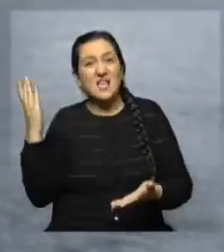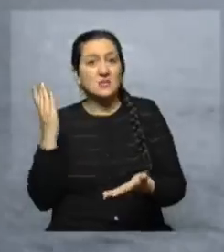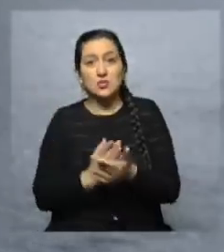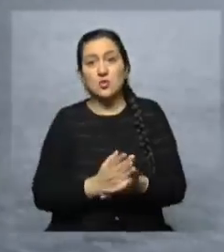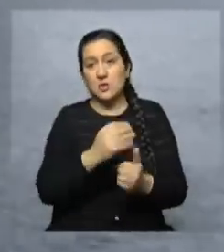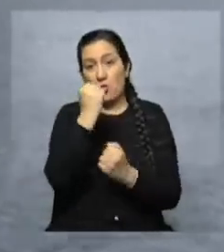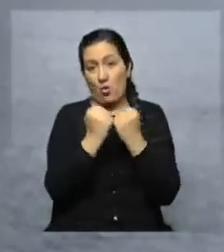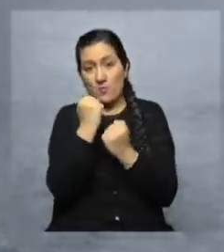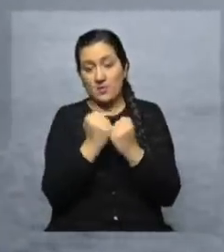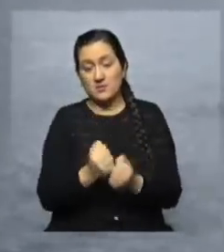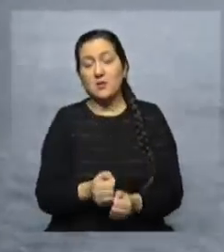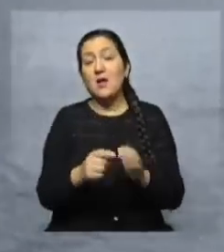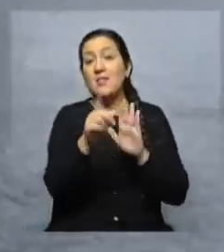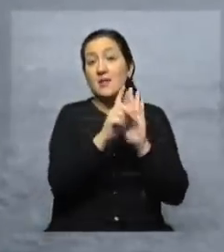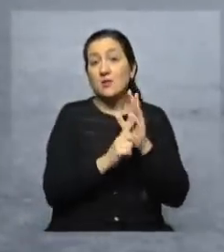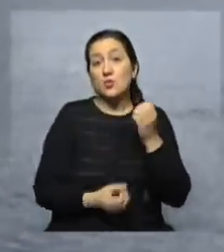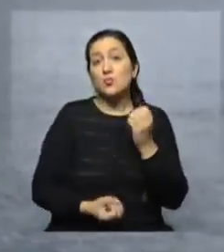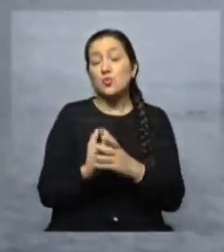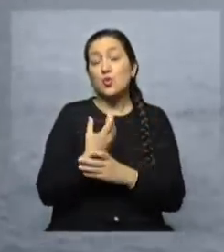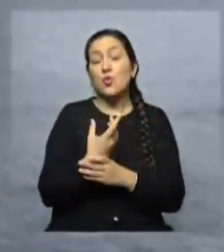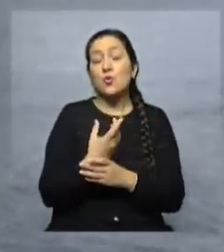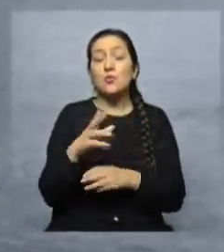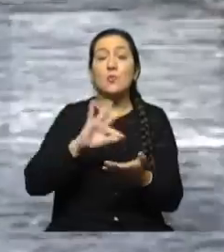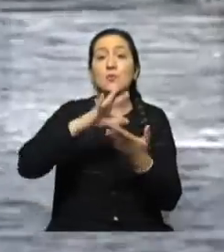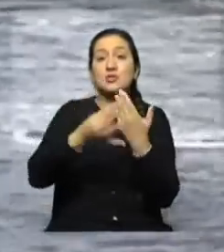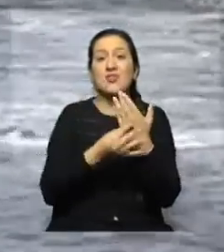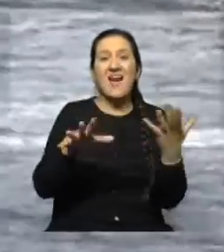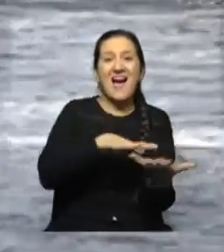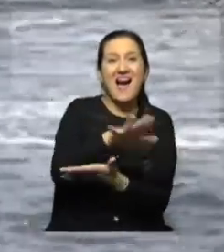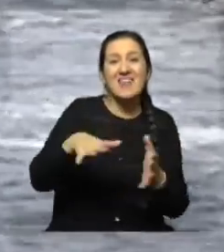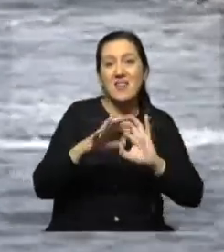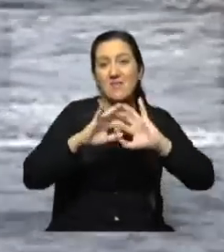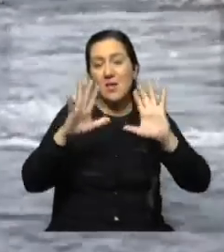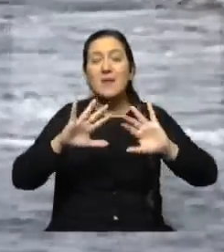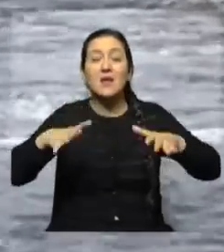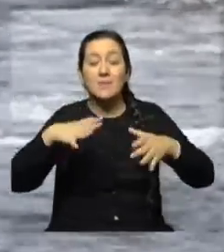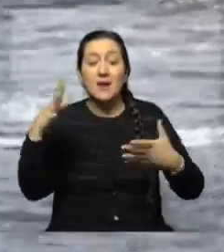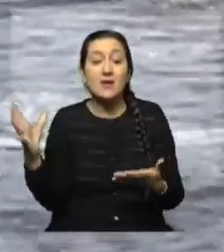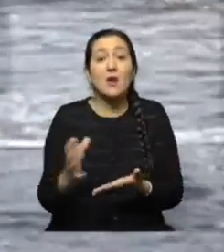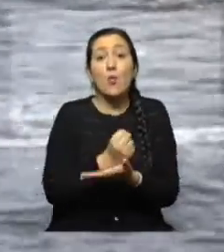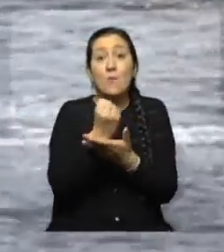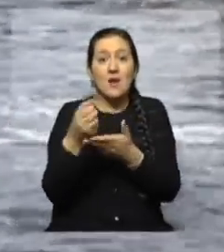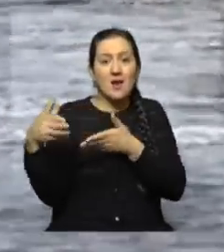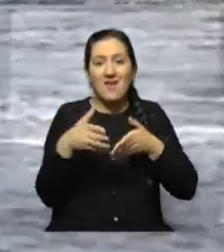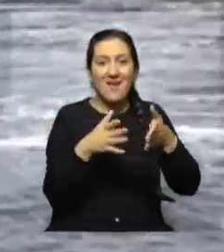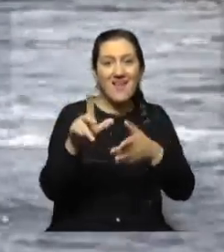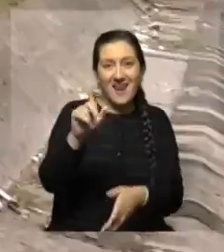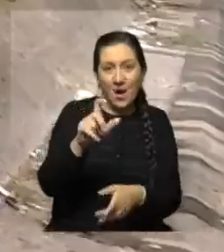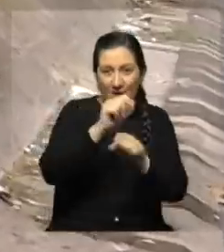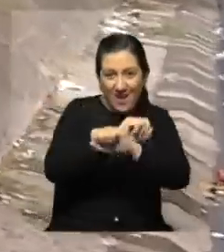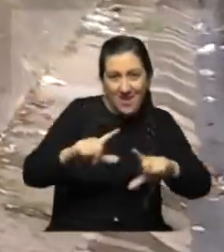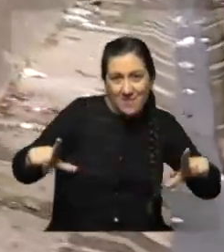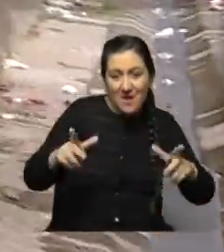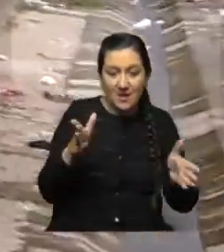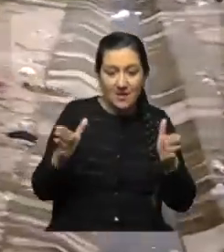el decreto surgió del proyecto áreas liberadas de la comuna enfocado en la recuperación y preservación de los cursos de agua y que entre